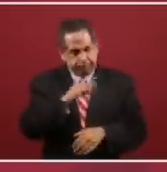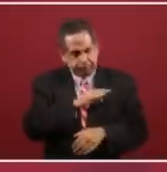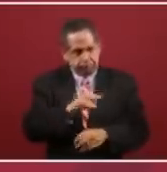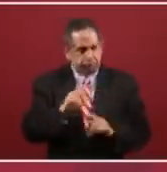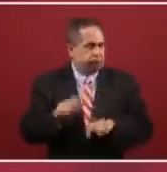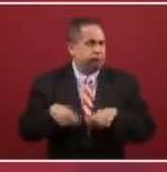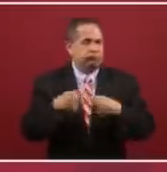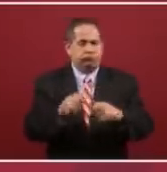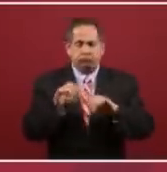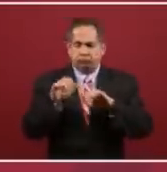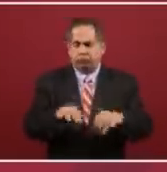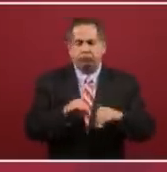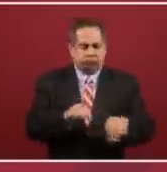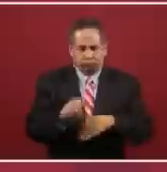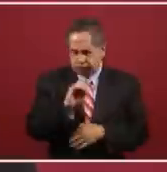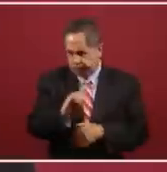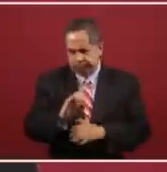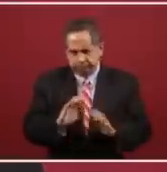ser contratados